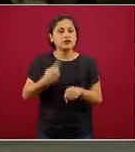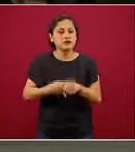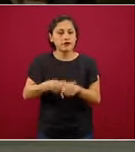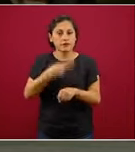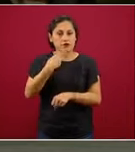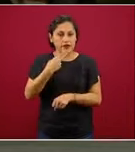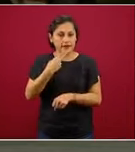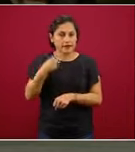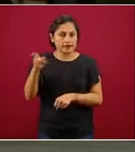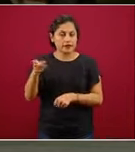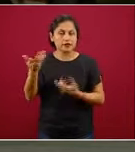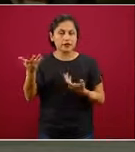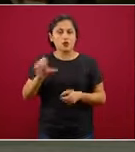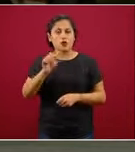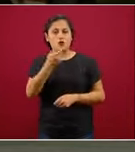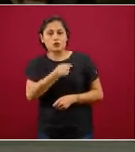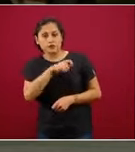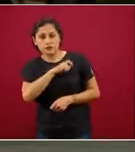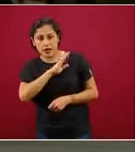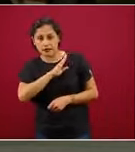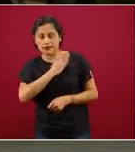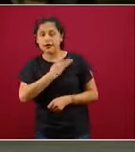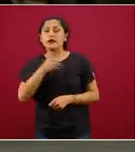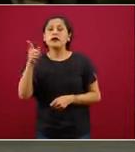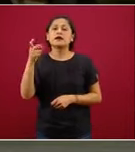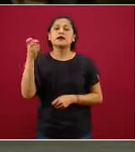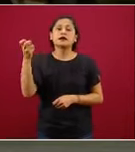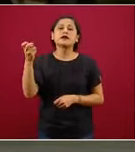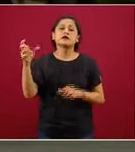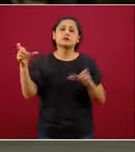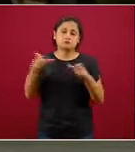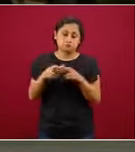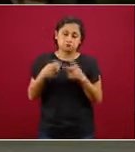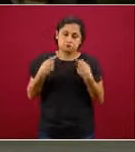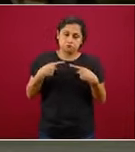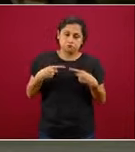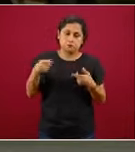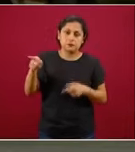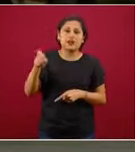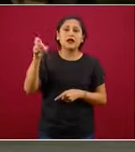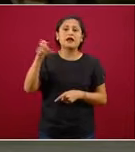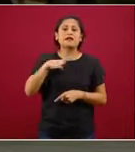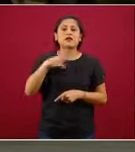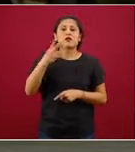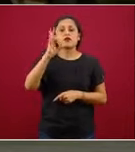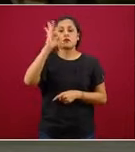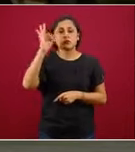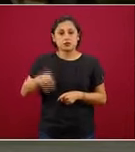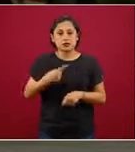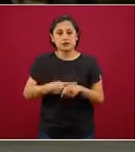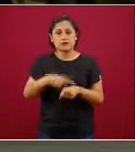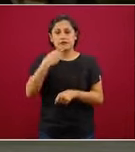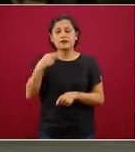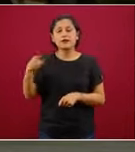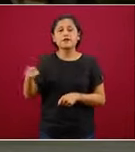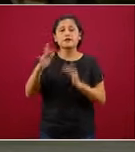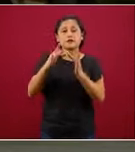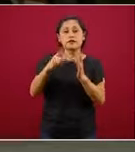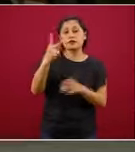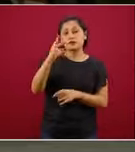diabetes. España, con una población también más baja, tiene de diabetes 4%. Francia el 2%, México el